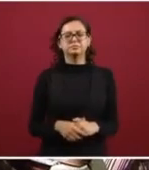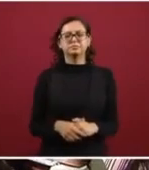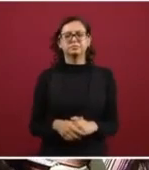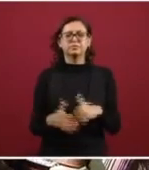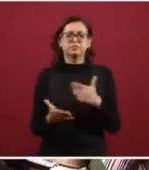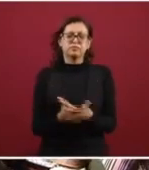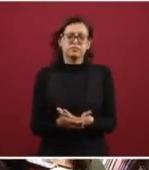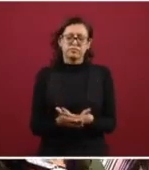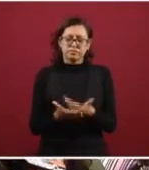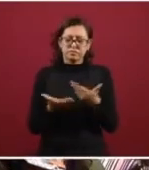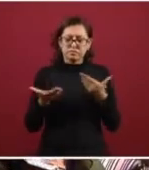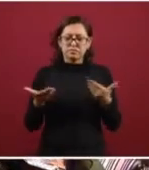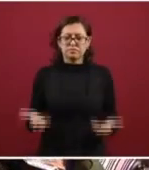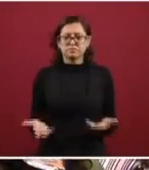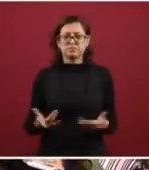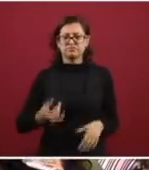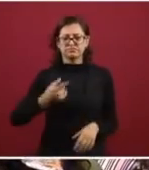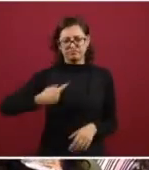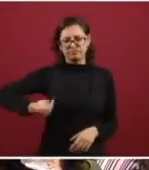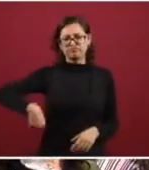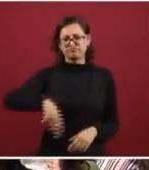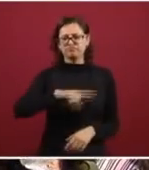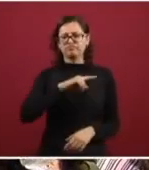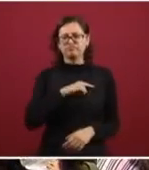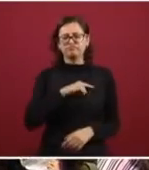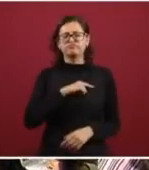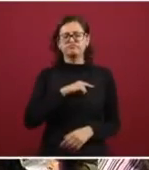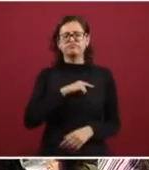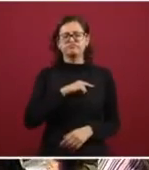Ahora nos hemos propuesto